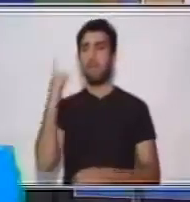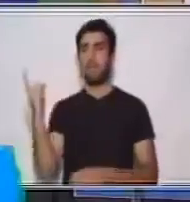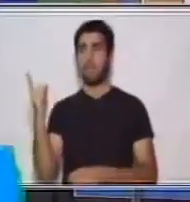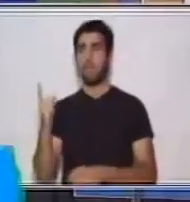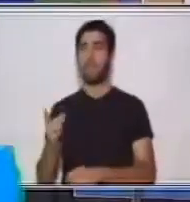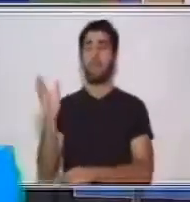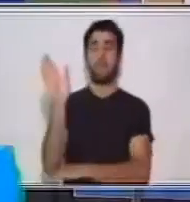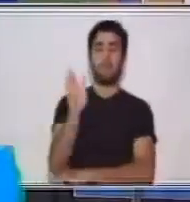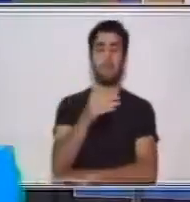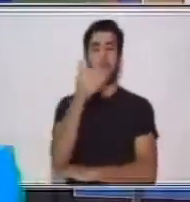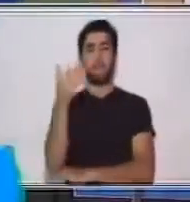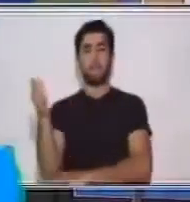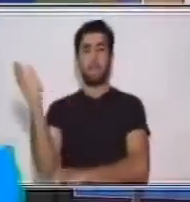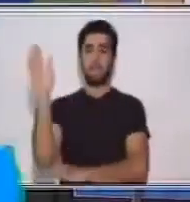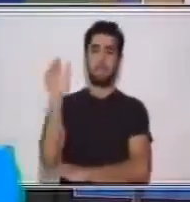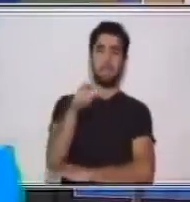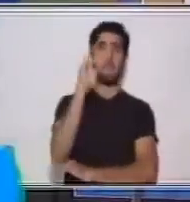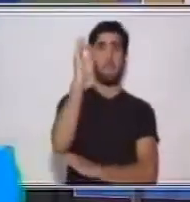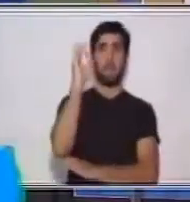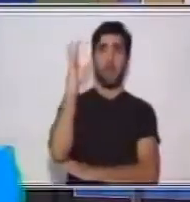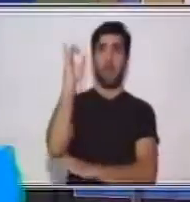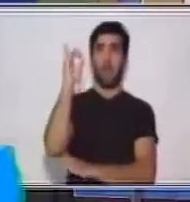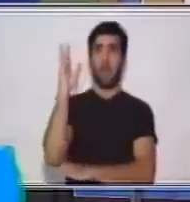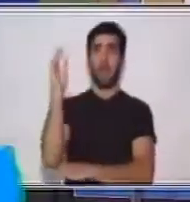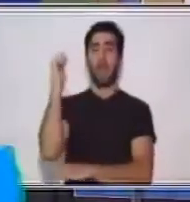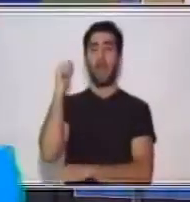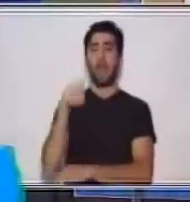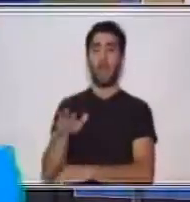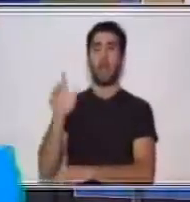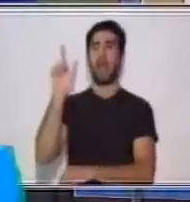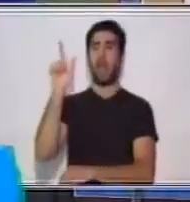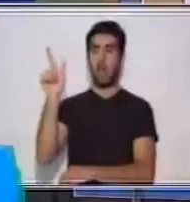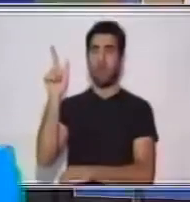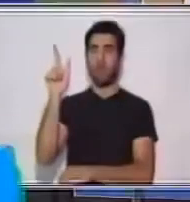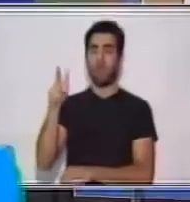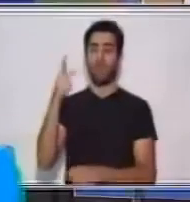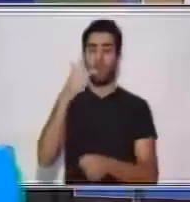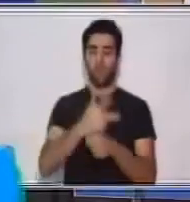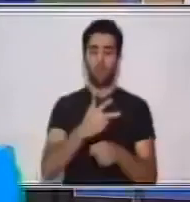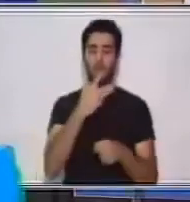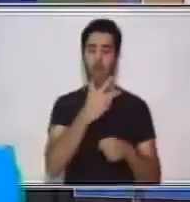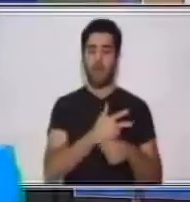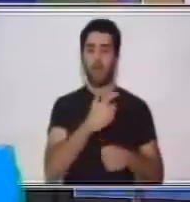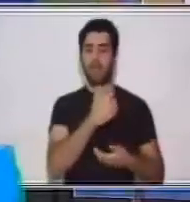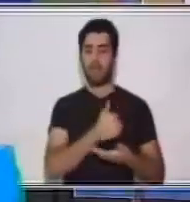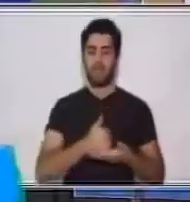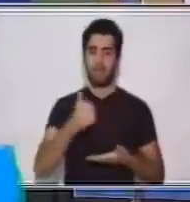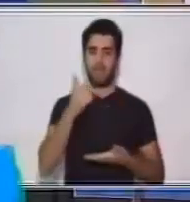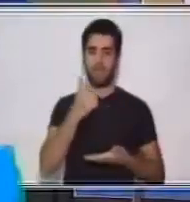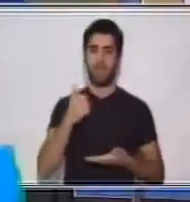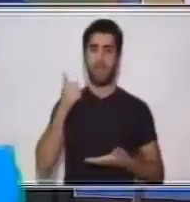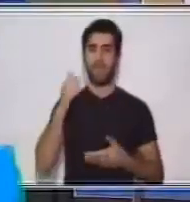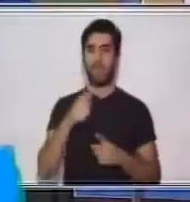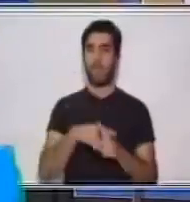y azul, ella es el alma de mi nación. Cuando te